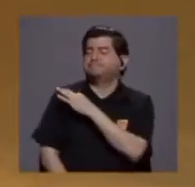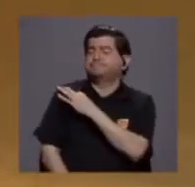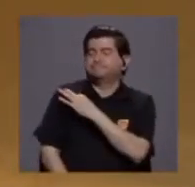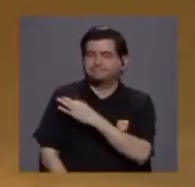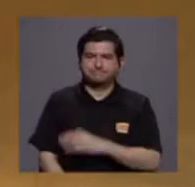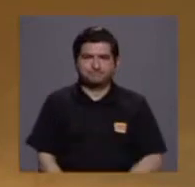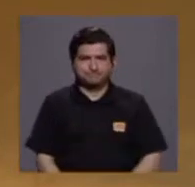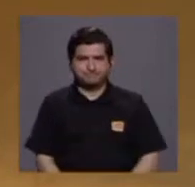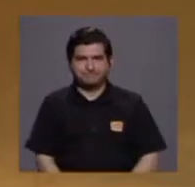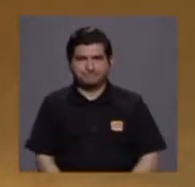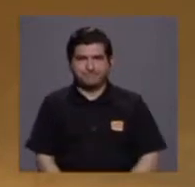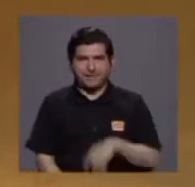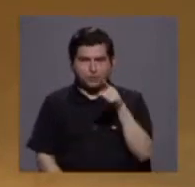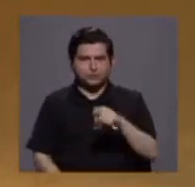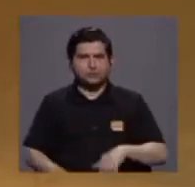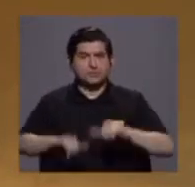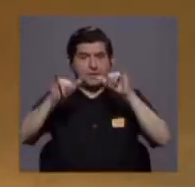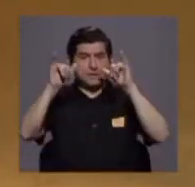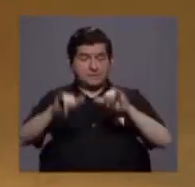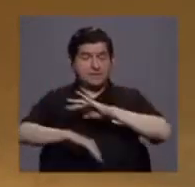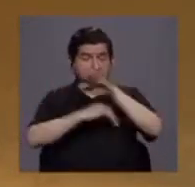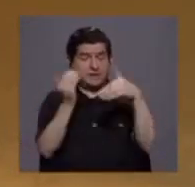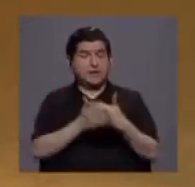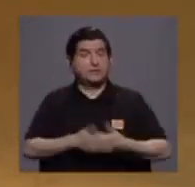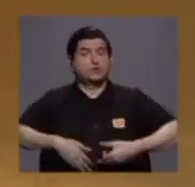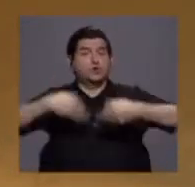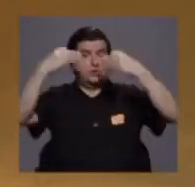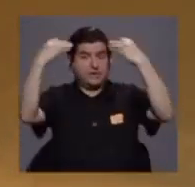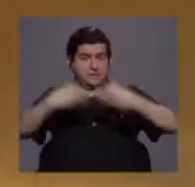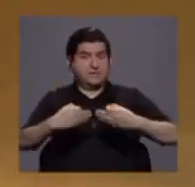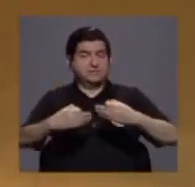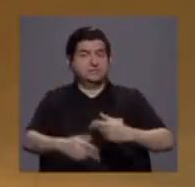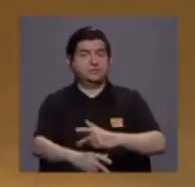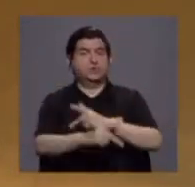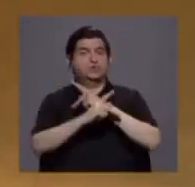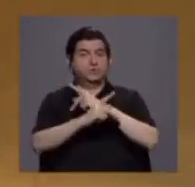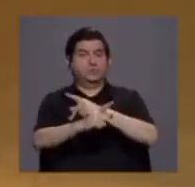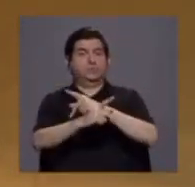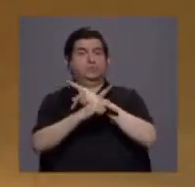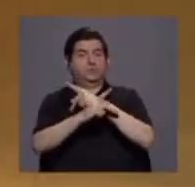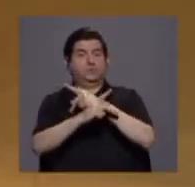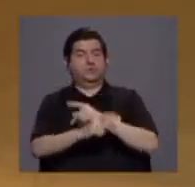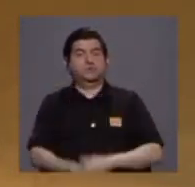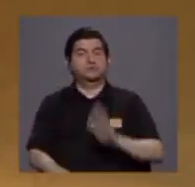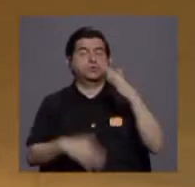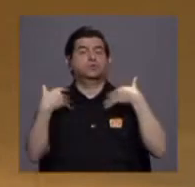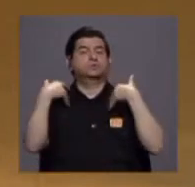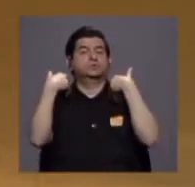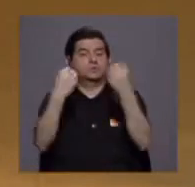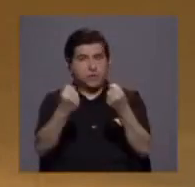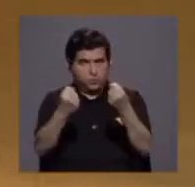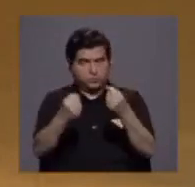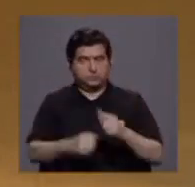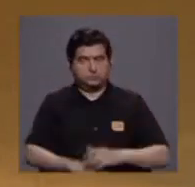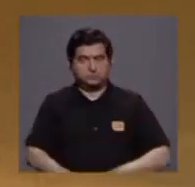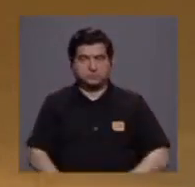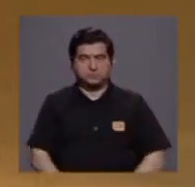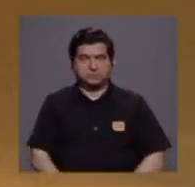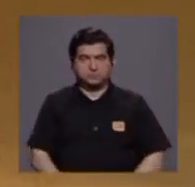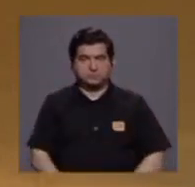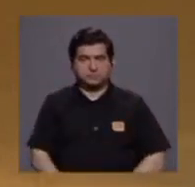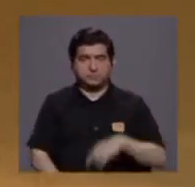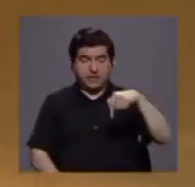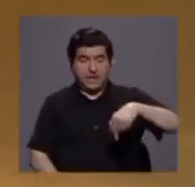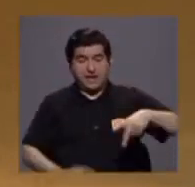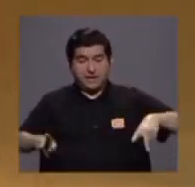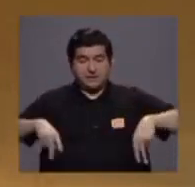que mantengan todas las medidas de prevención de su salud. Esta vida